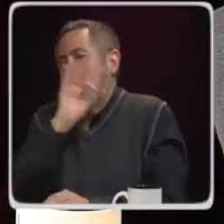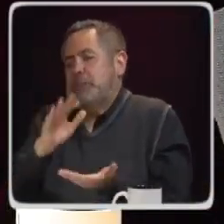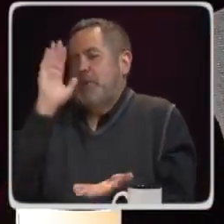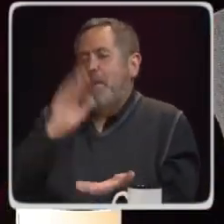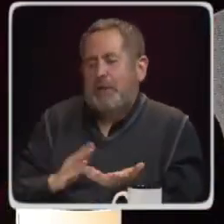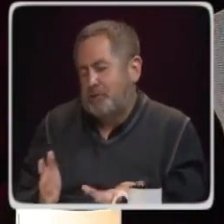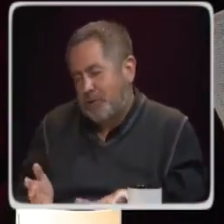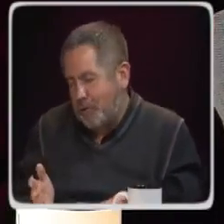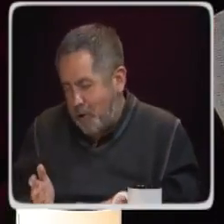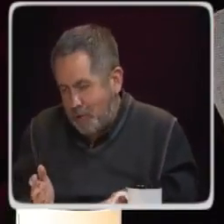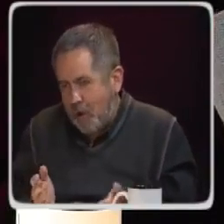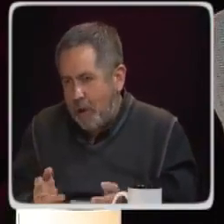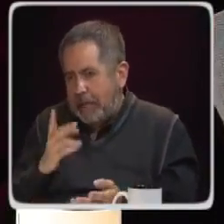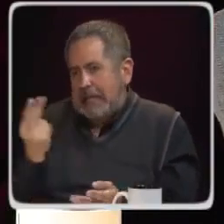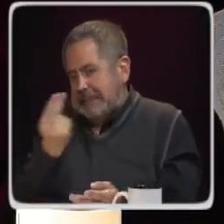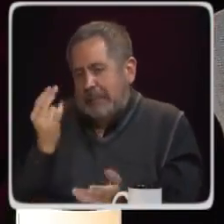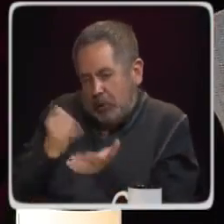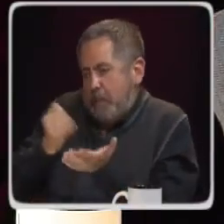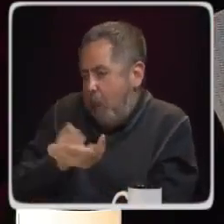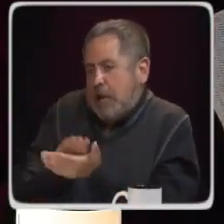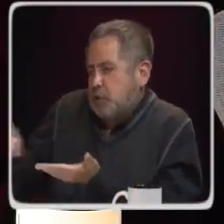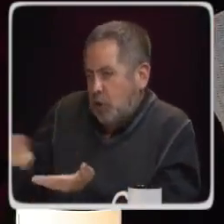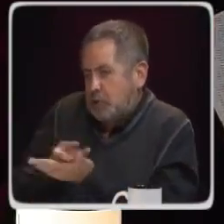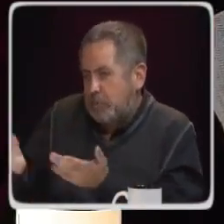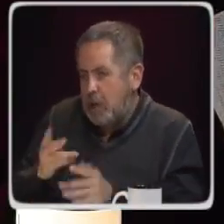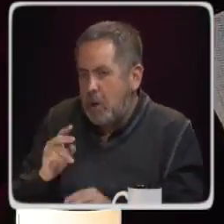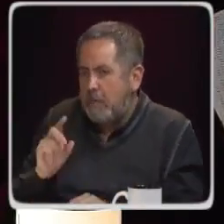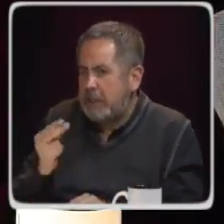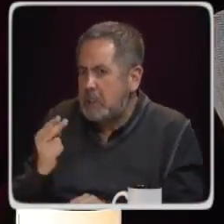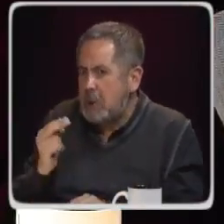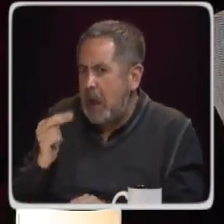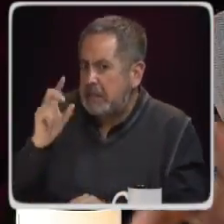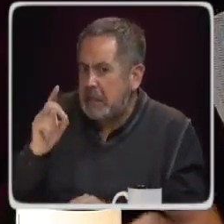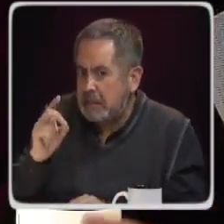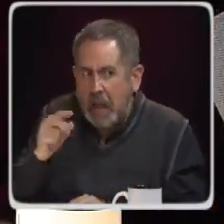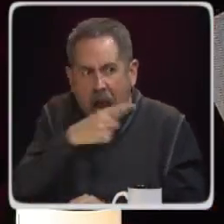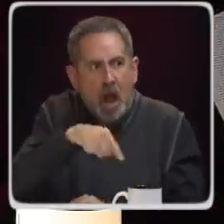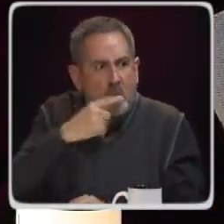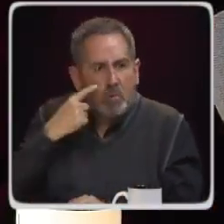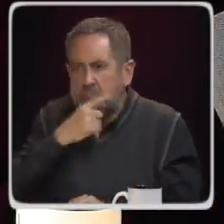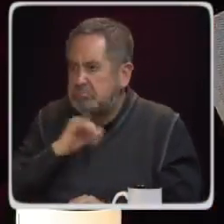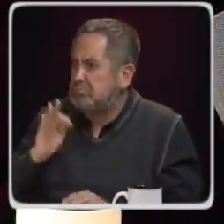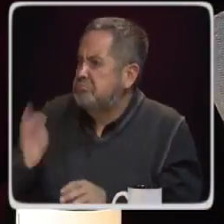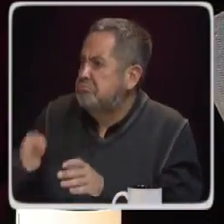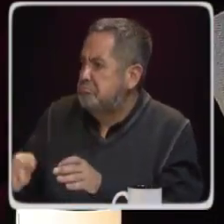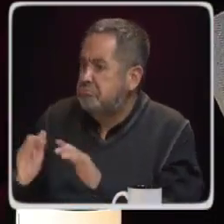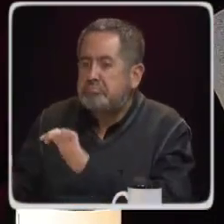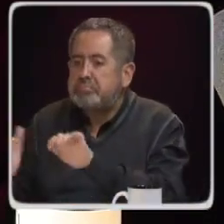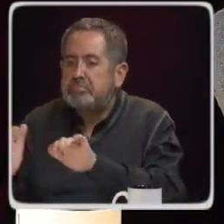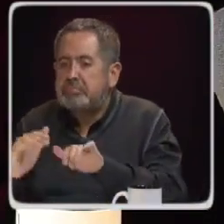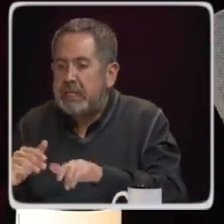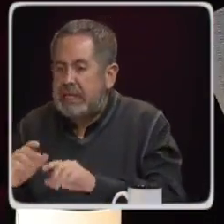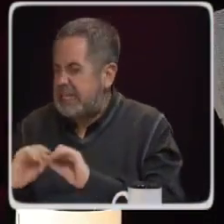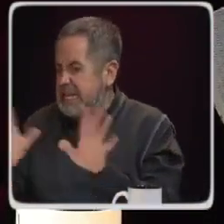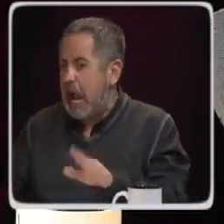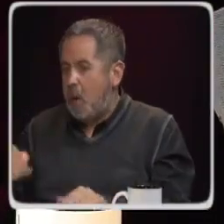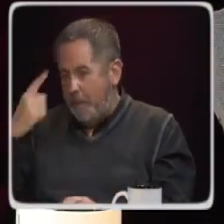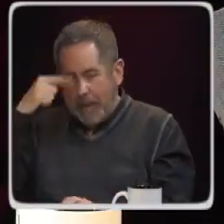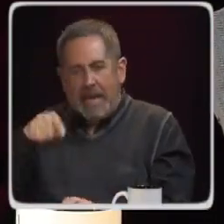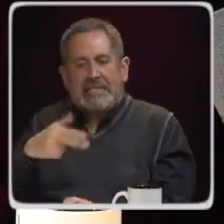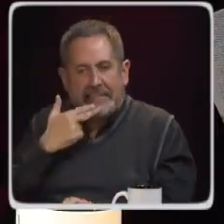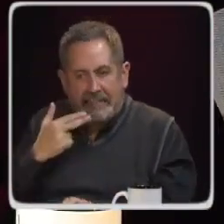está haciendo y qué están viendo ustedes en el tema de la educación no escolarizada? ¿Cómo ven al sector privado, por ejemplo, en